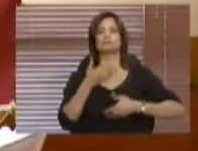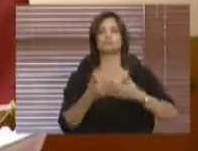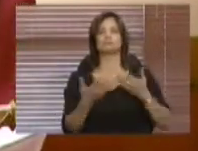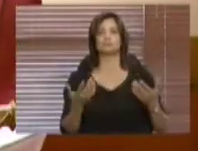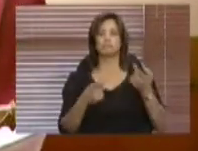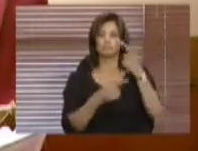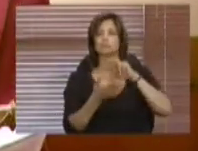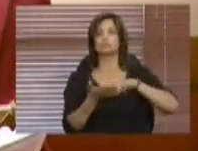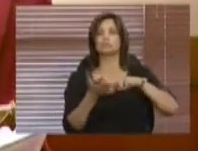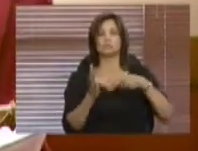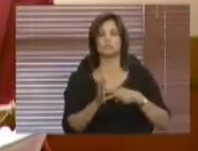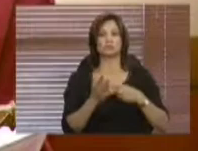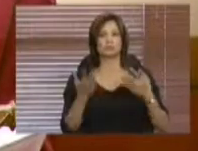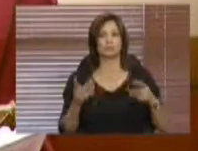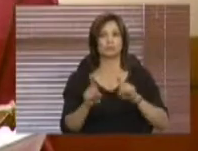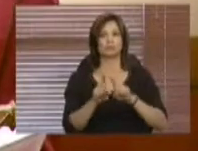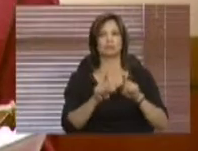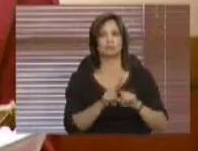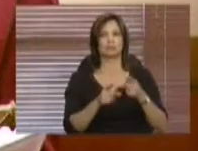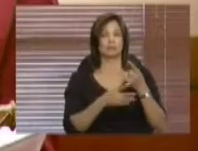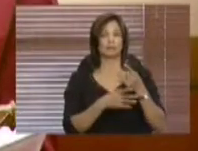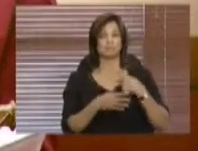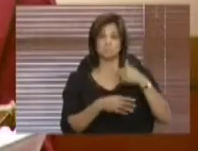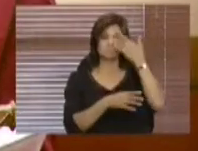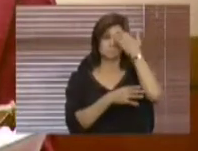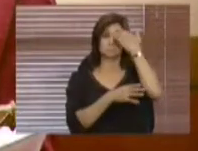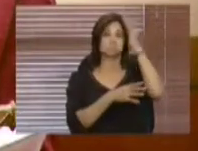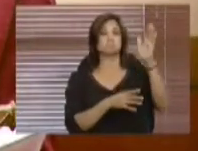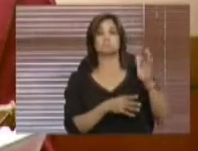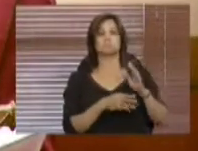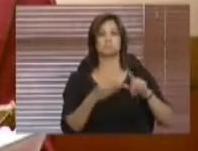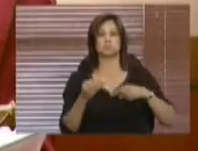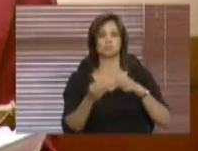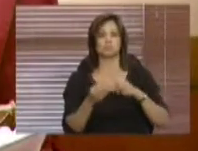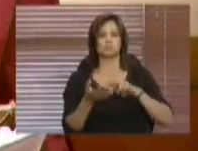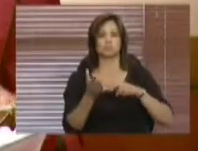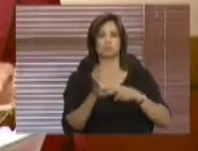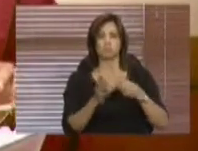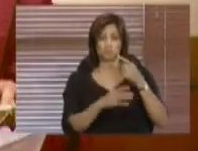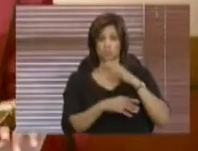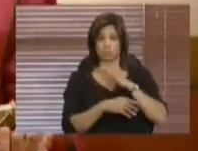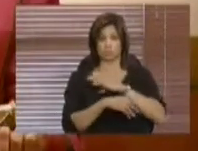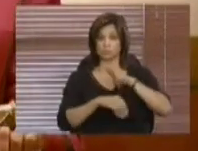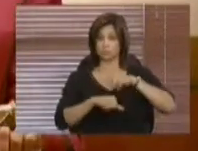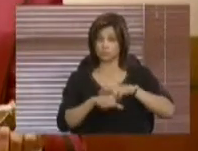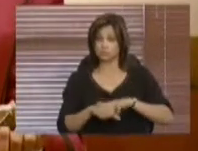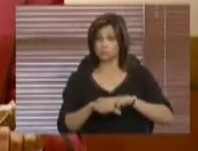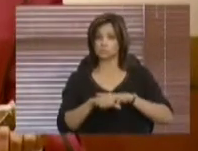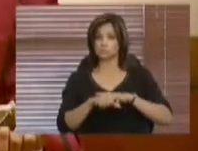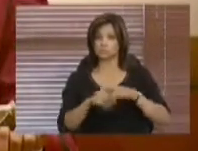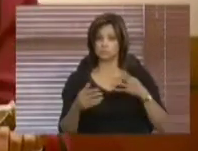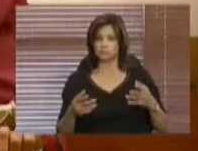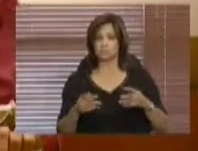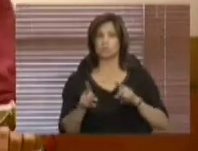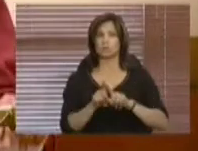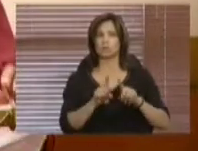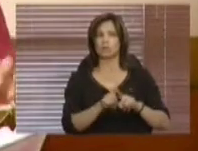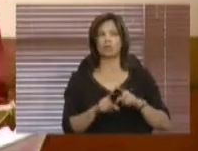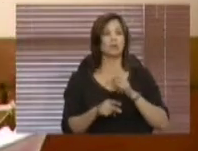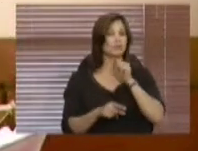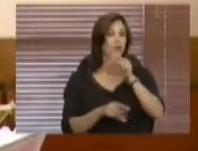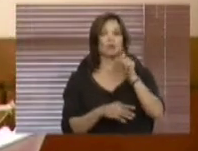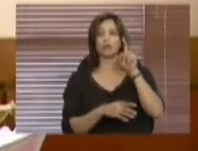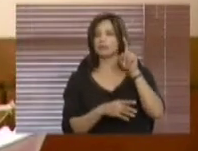que implicaba a su vez un desconocimiento de la naturaleza bicameral del Congreso Nacional, Hacía